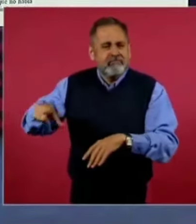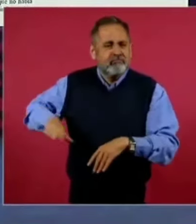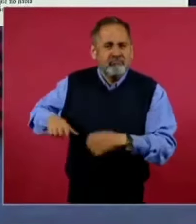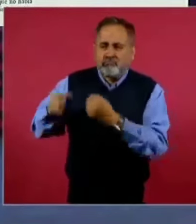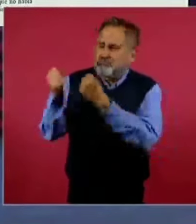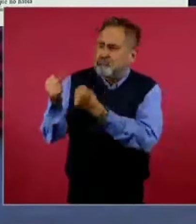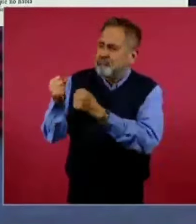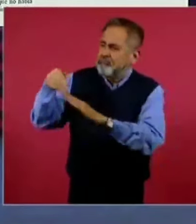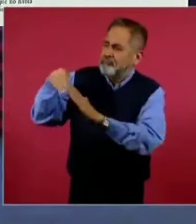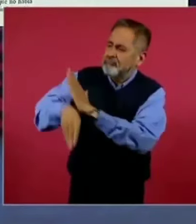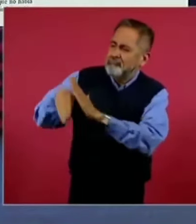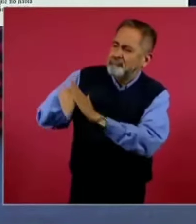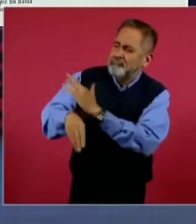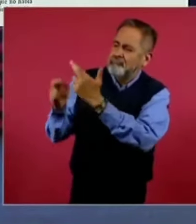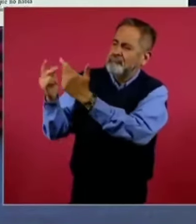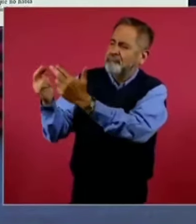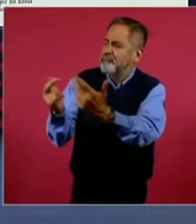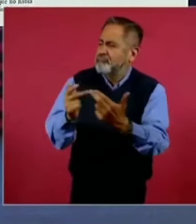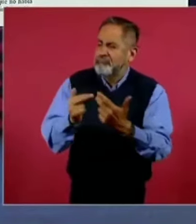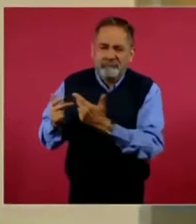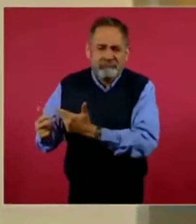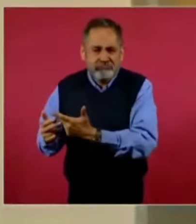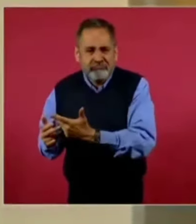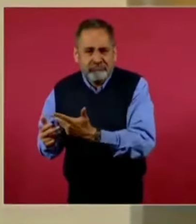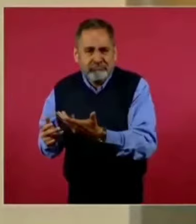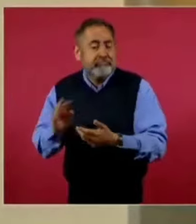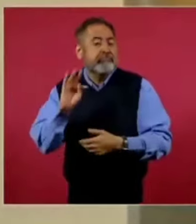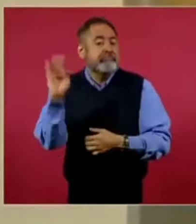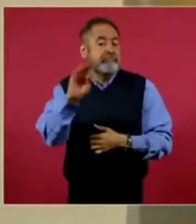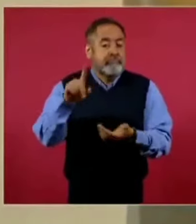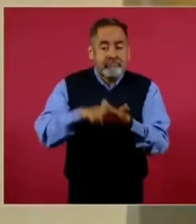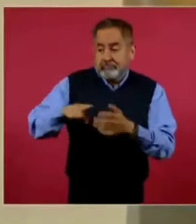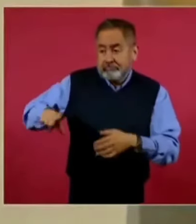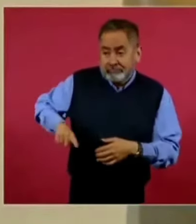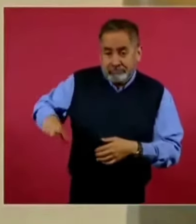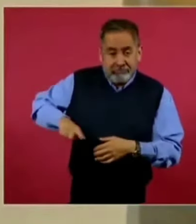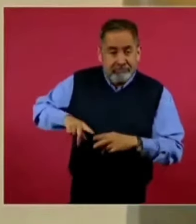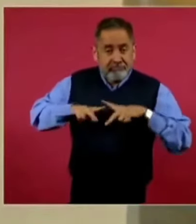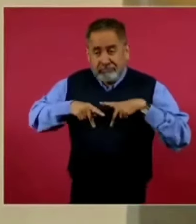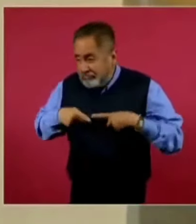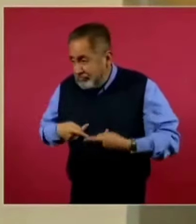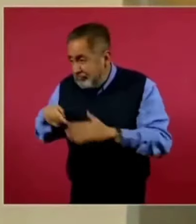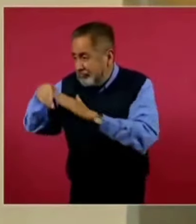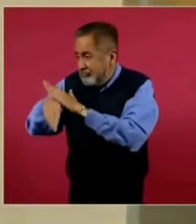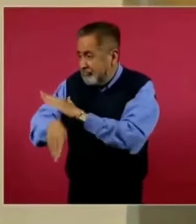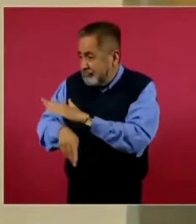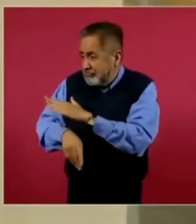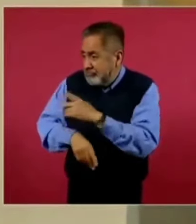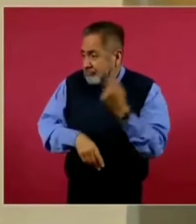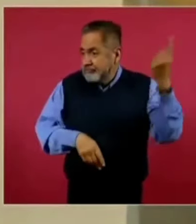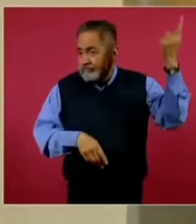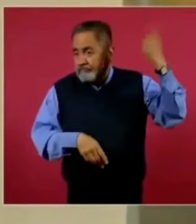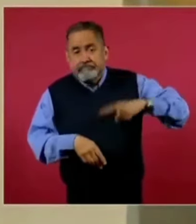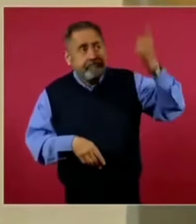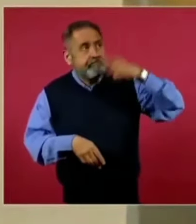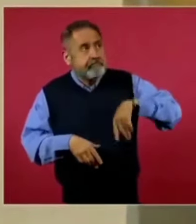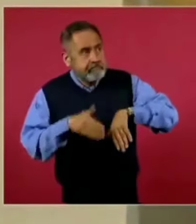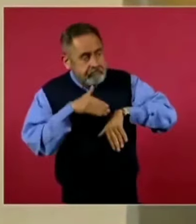para que, si el gobierno está débil, puedan mandarnos desde el